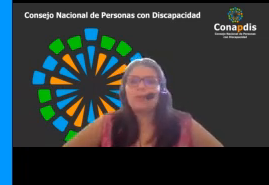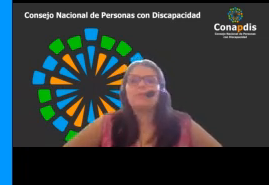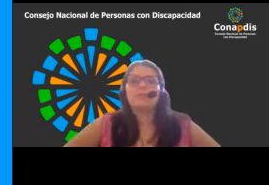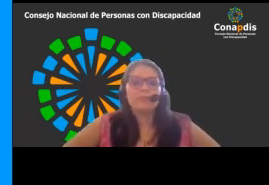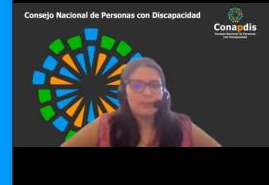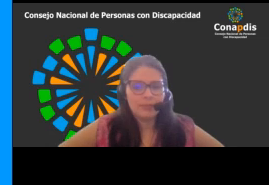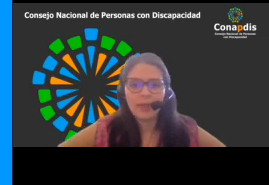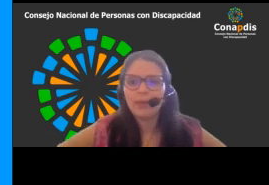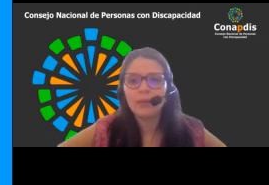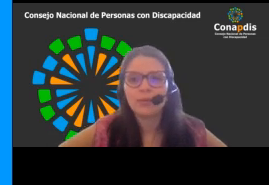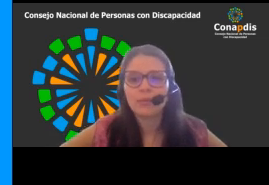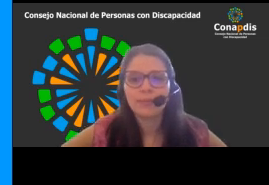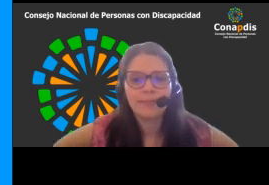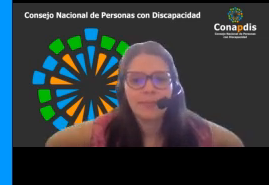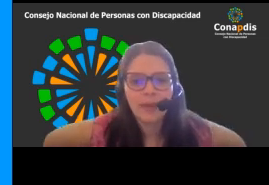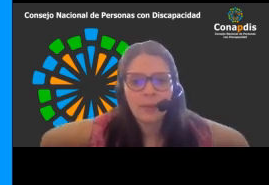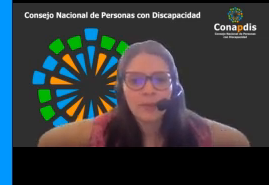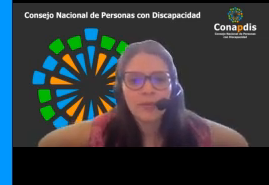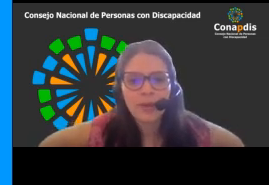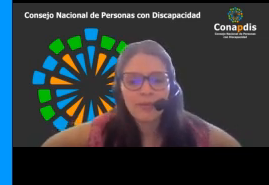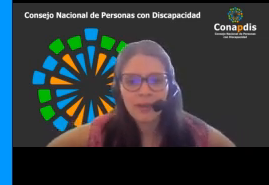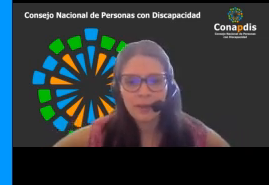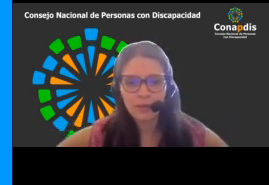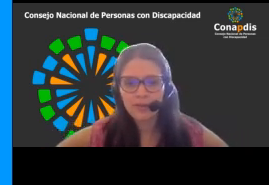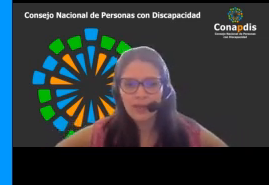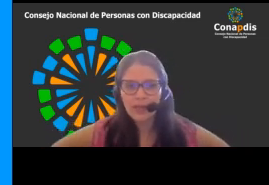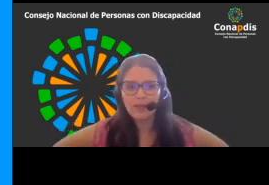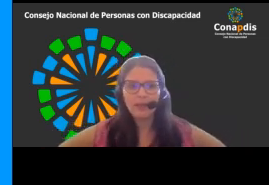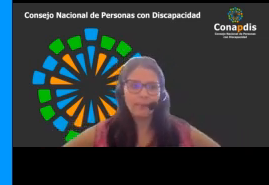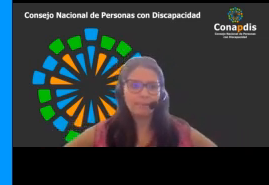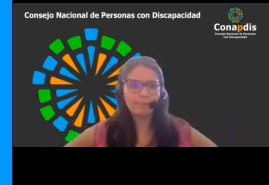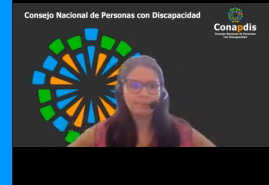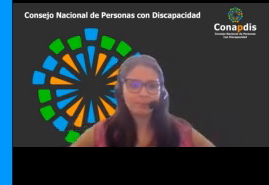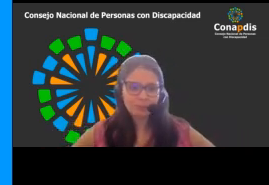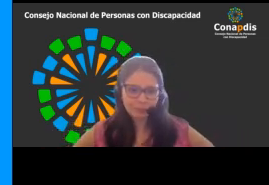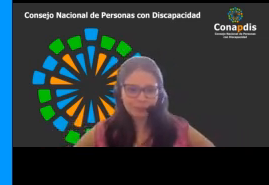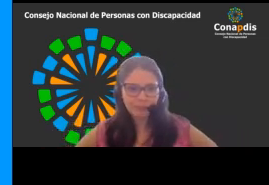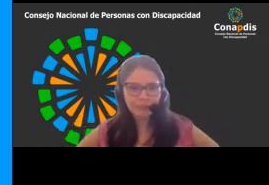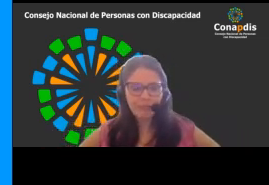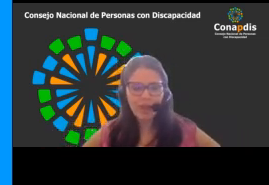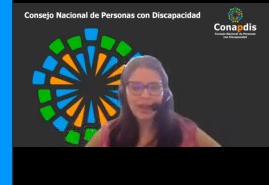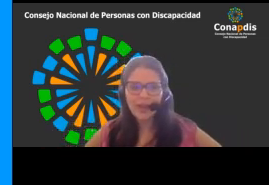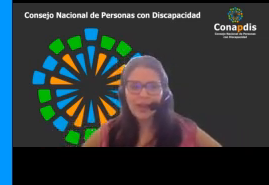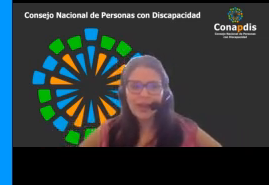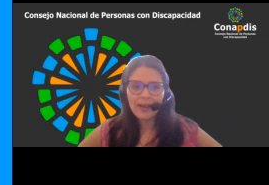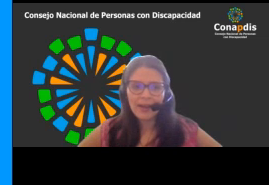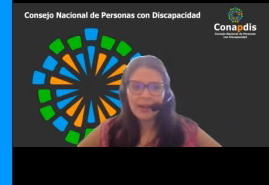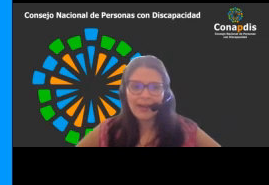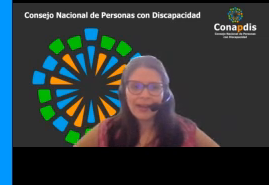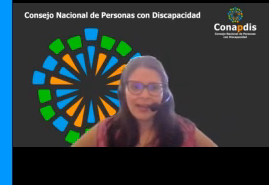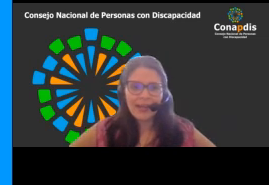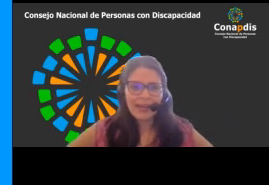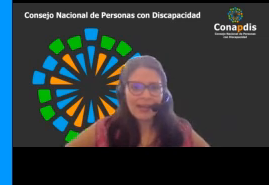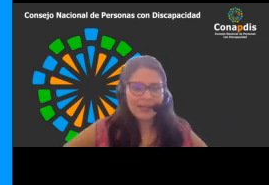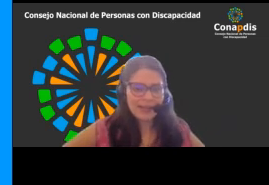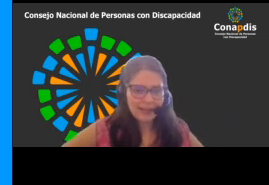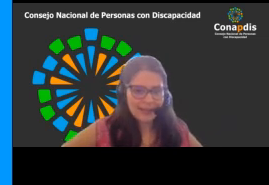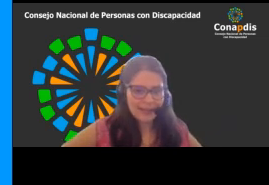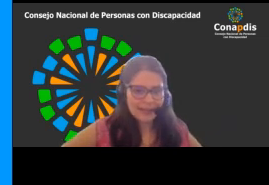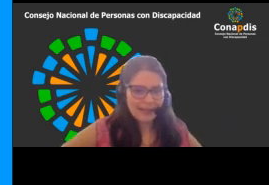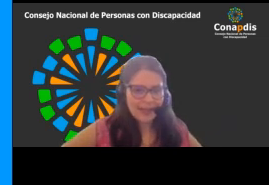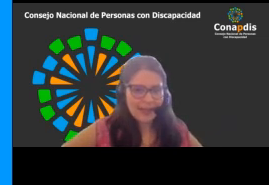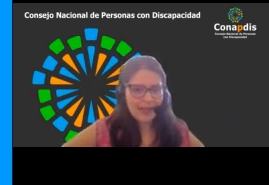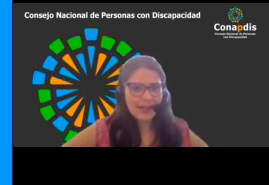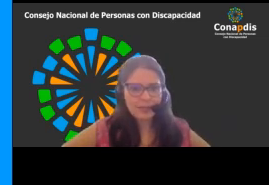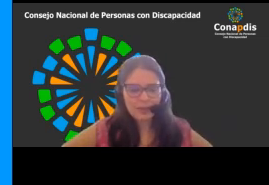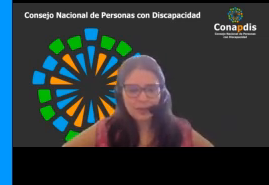perfecto maravilloso estamos afilados y afiladas ya súper bien la